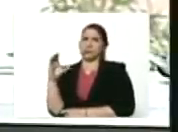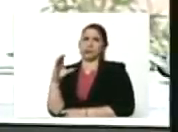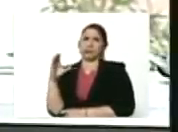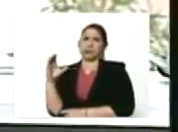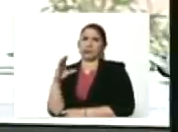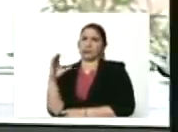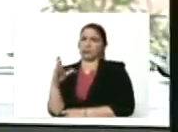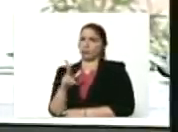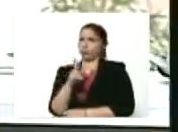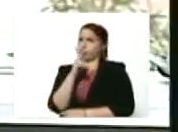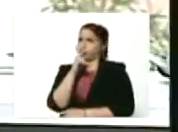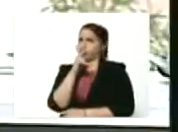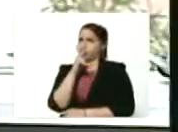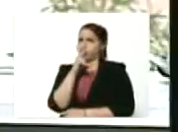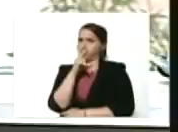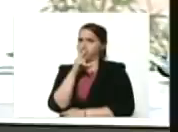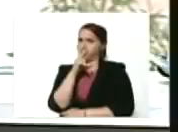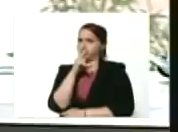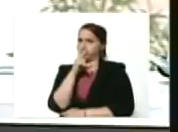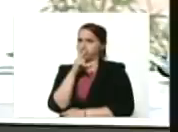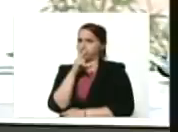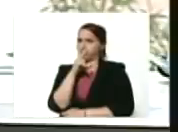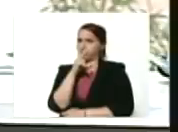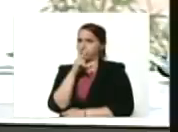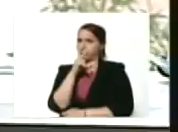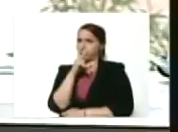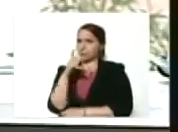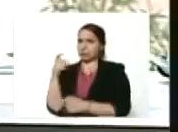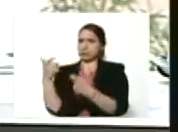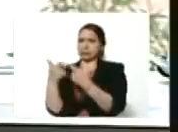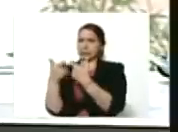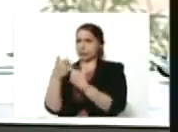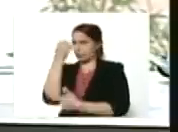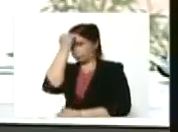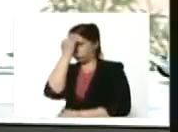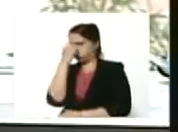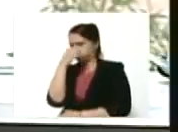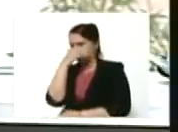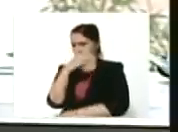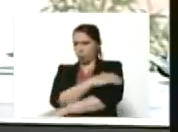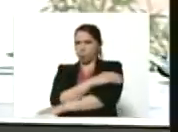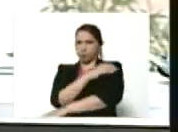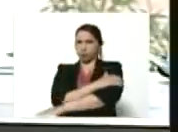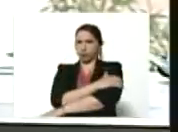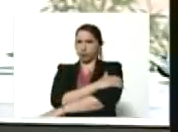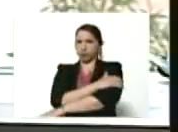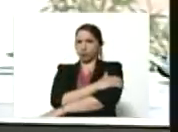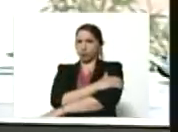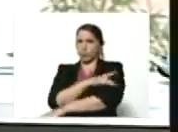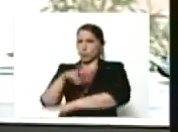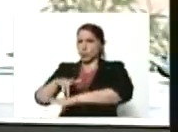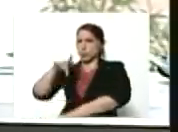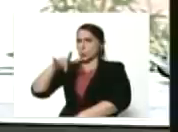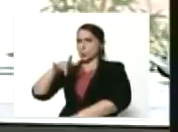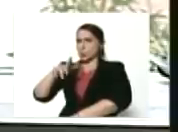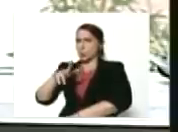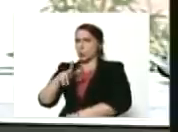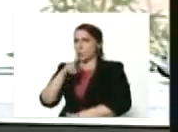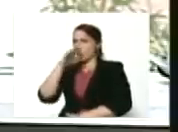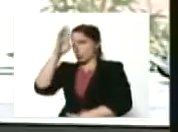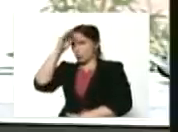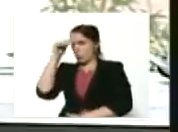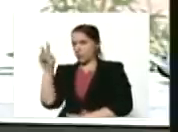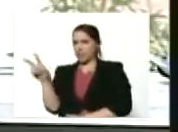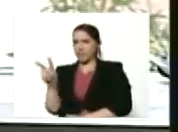colombianización? De la oposición. Terrorista. Así es. De la oposición extrema y trumpista de